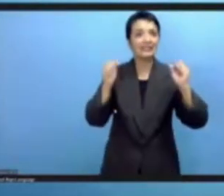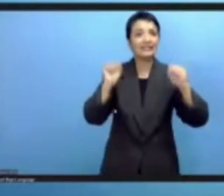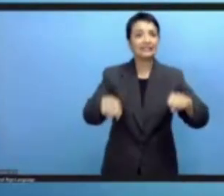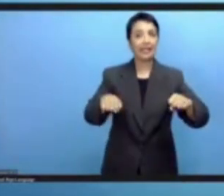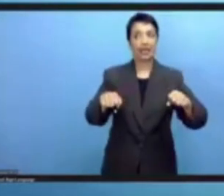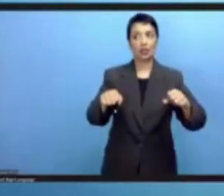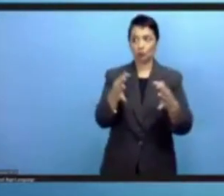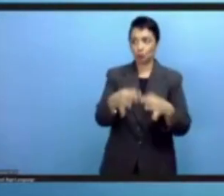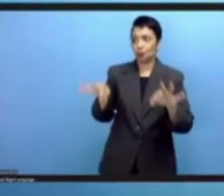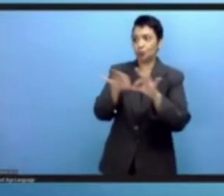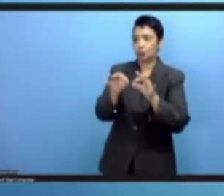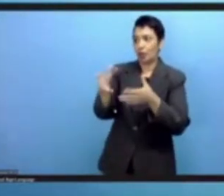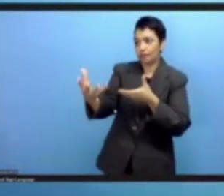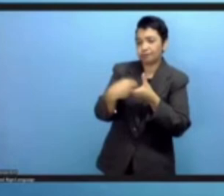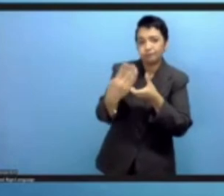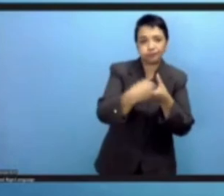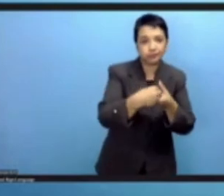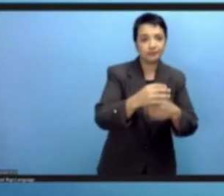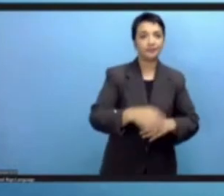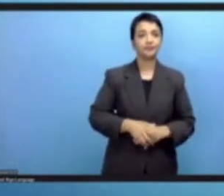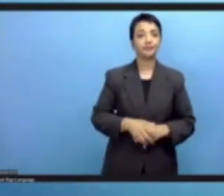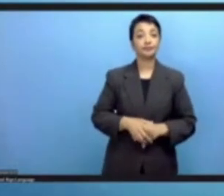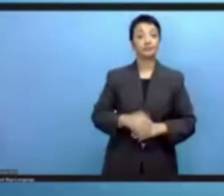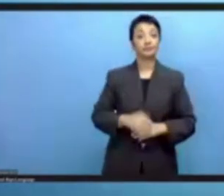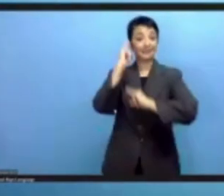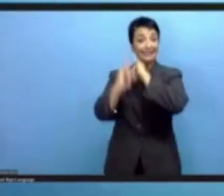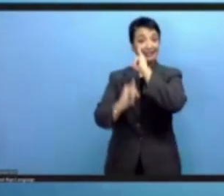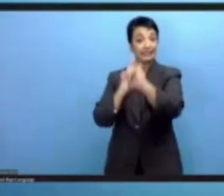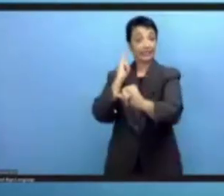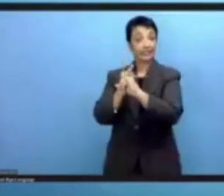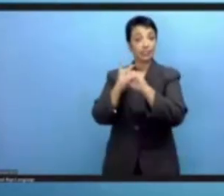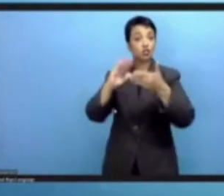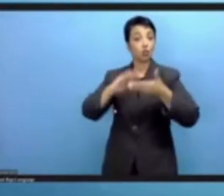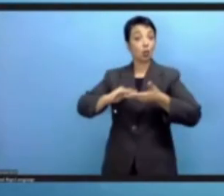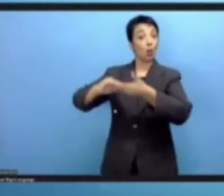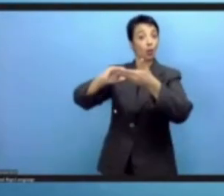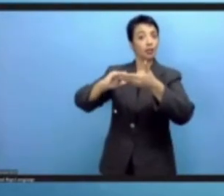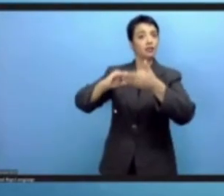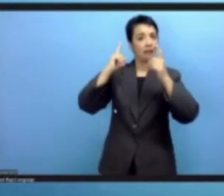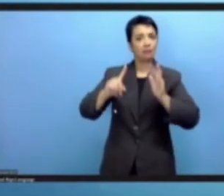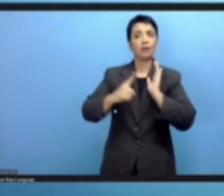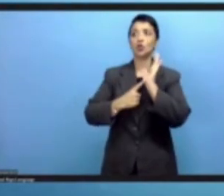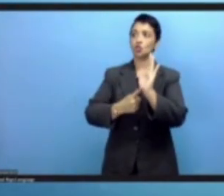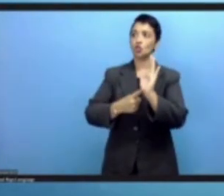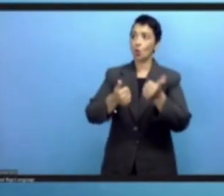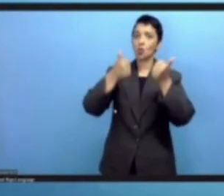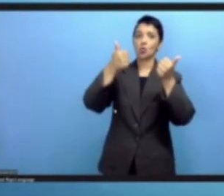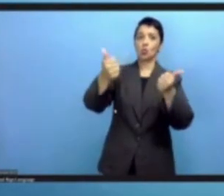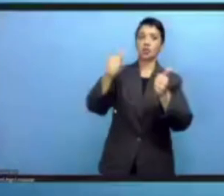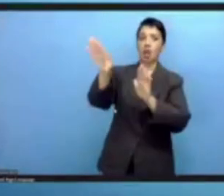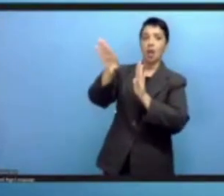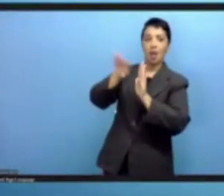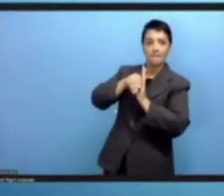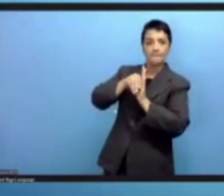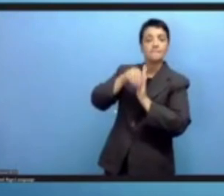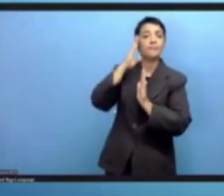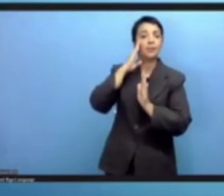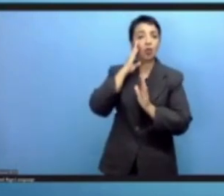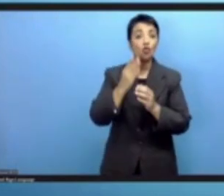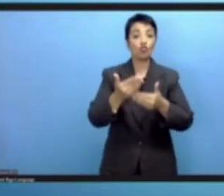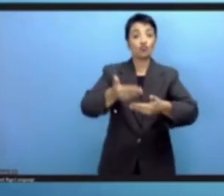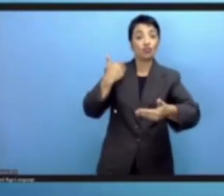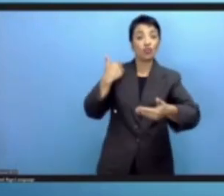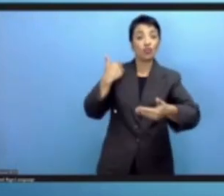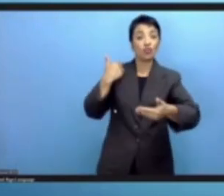hacia crear el proceso efectivos múltiples partes interesadas incrementando una mayor participación en